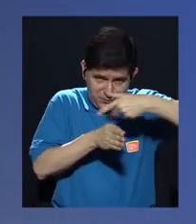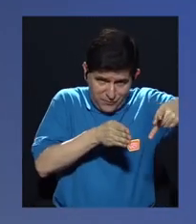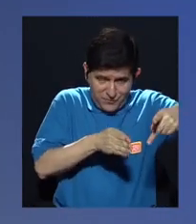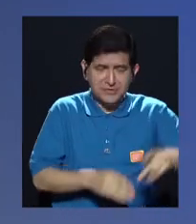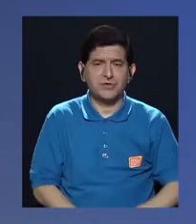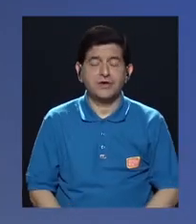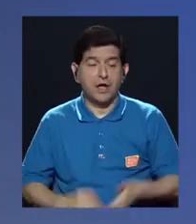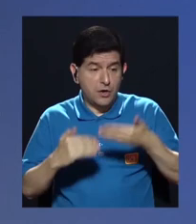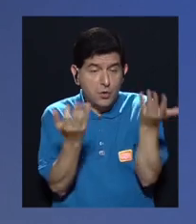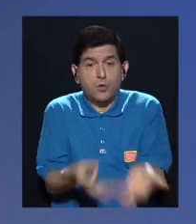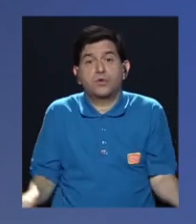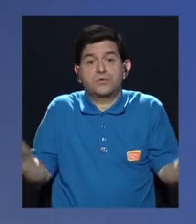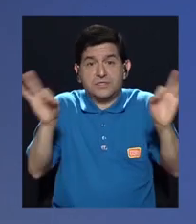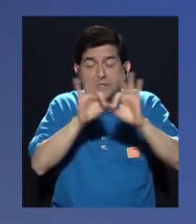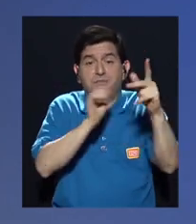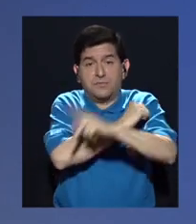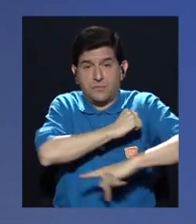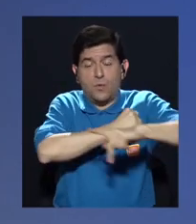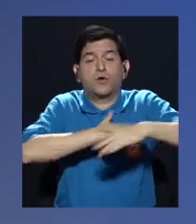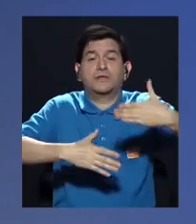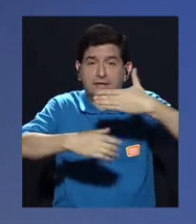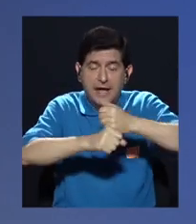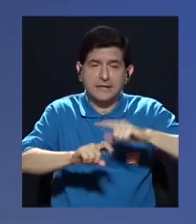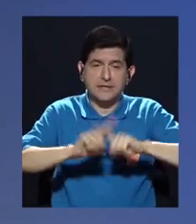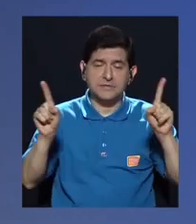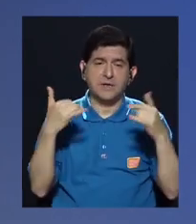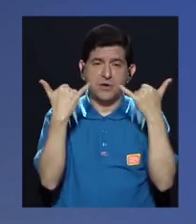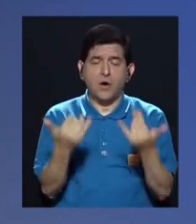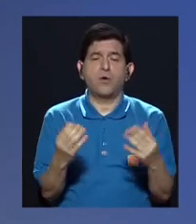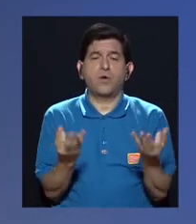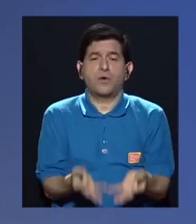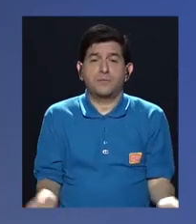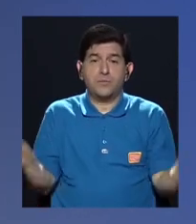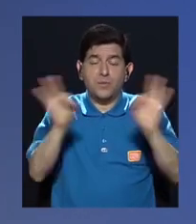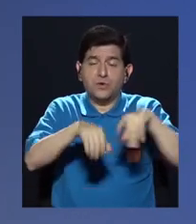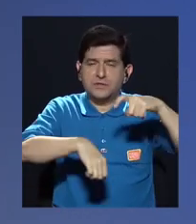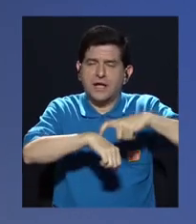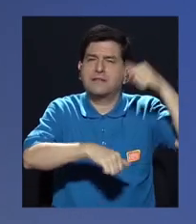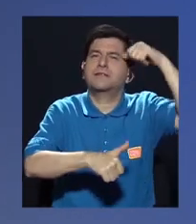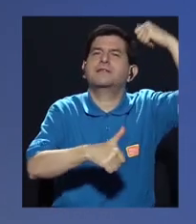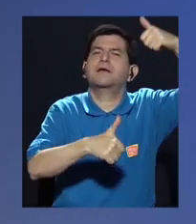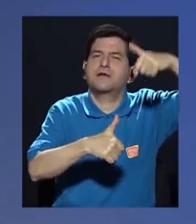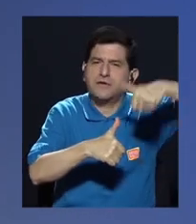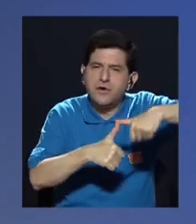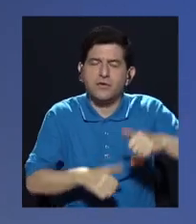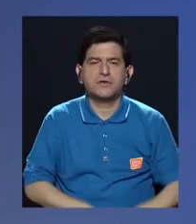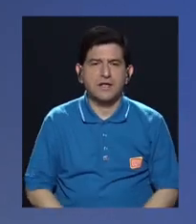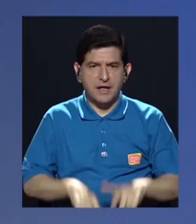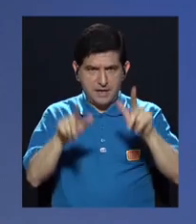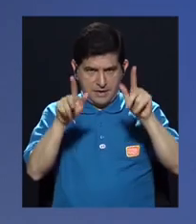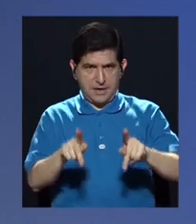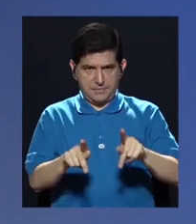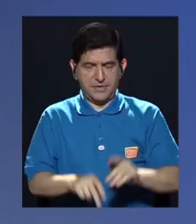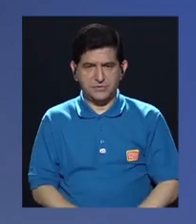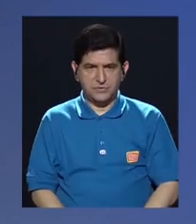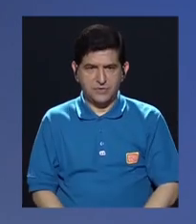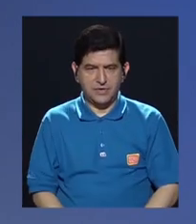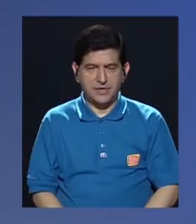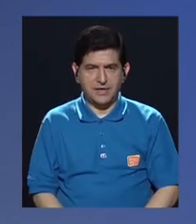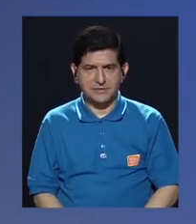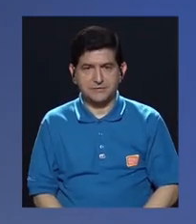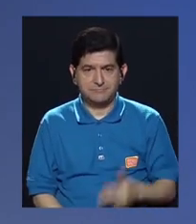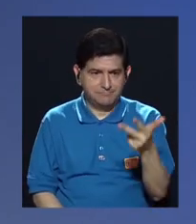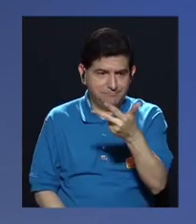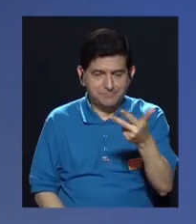profesional han hecho cosas importantes para nuestro país, pero hoy es un momento muy importante para recordar a quienes son para